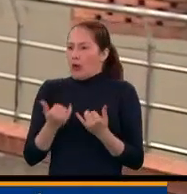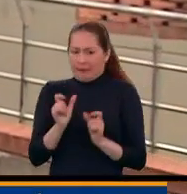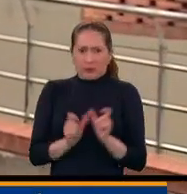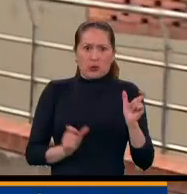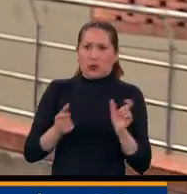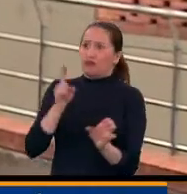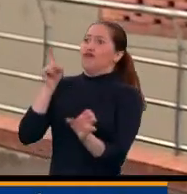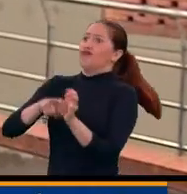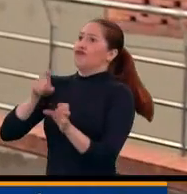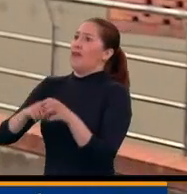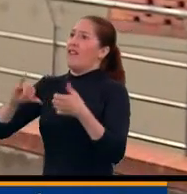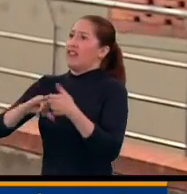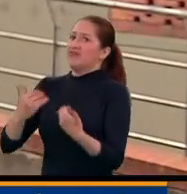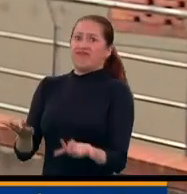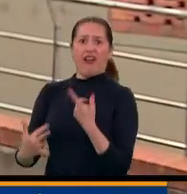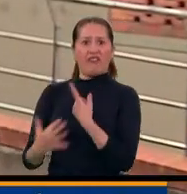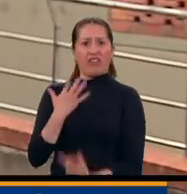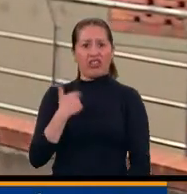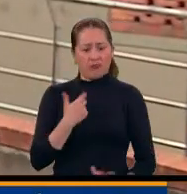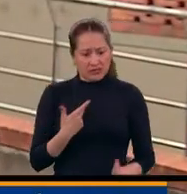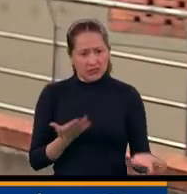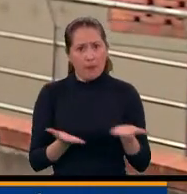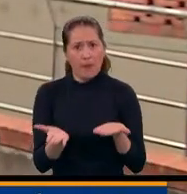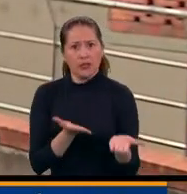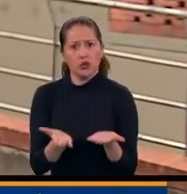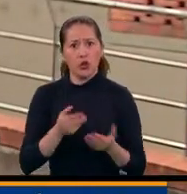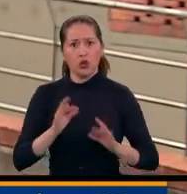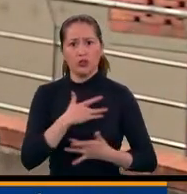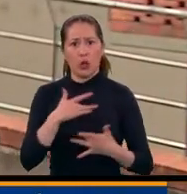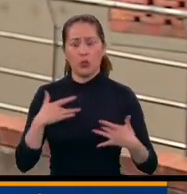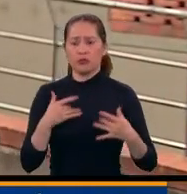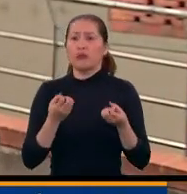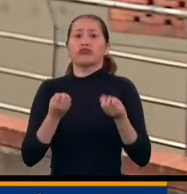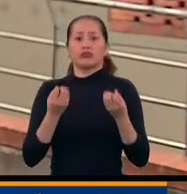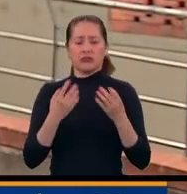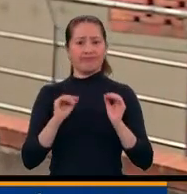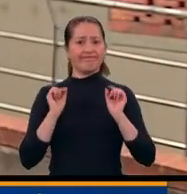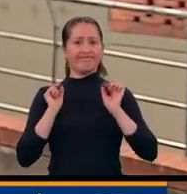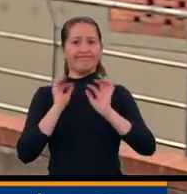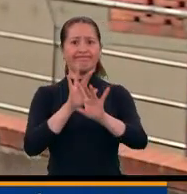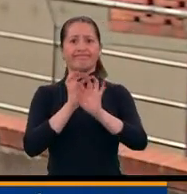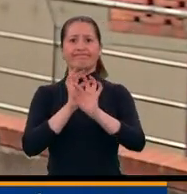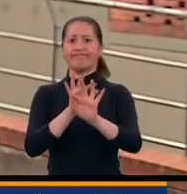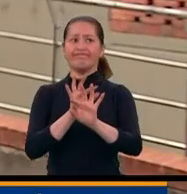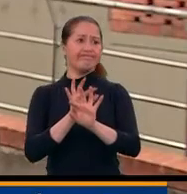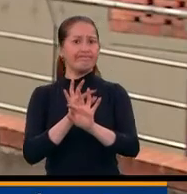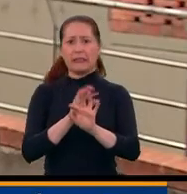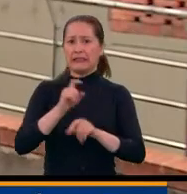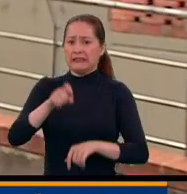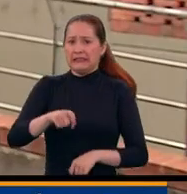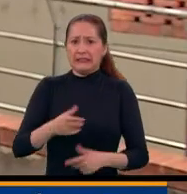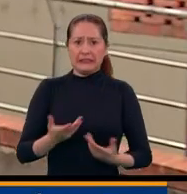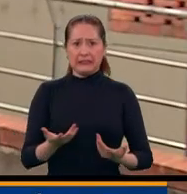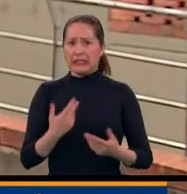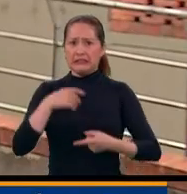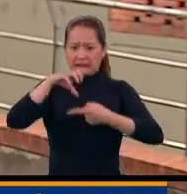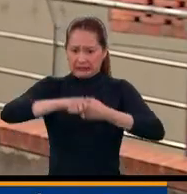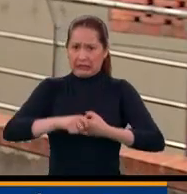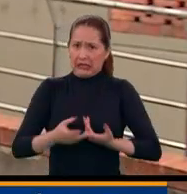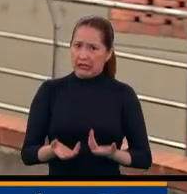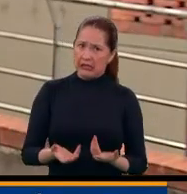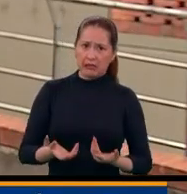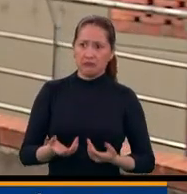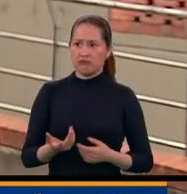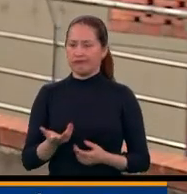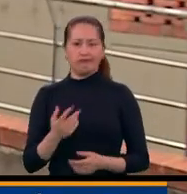estos efectos directos en la atención de sus servicios. Muchos han llegado a estos centros médicos en busca de una asignación de citas médicas,